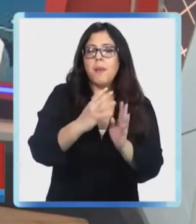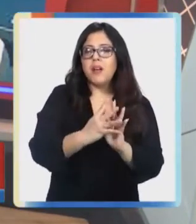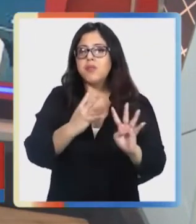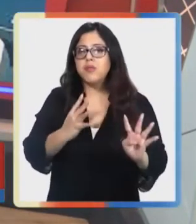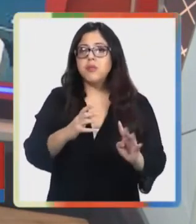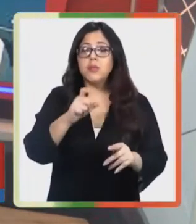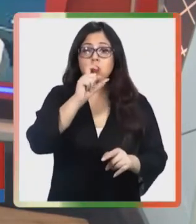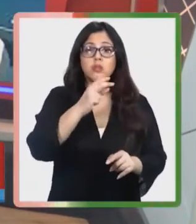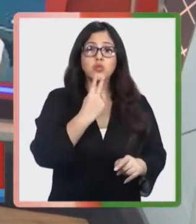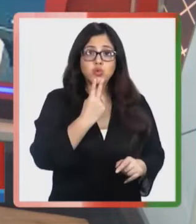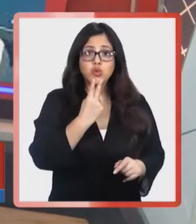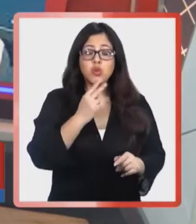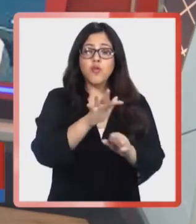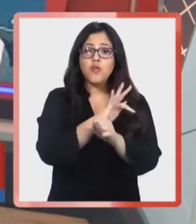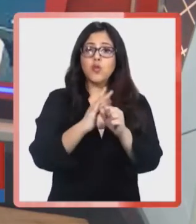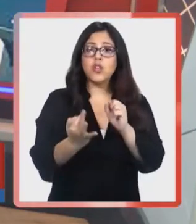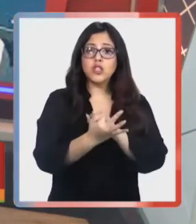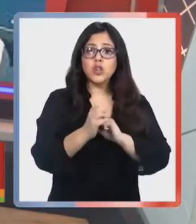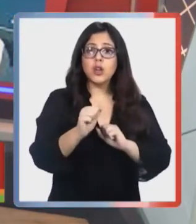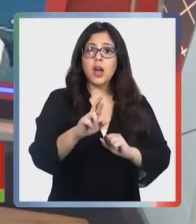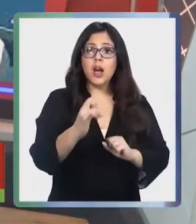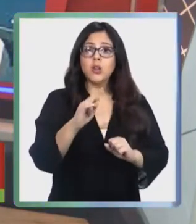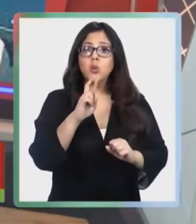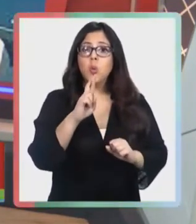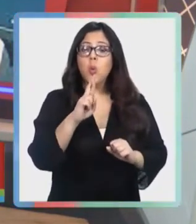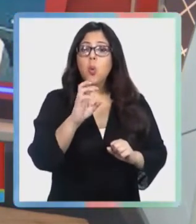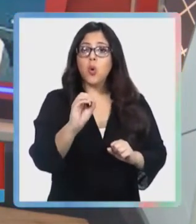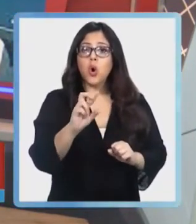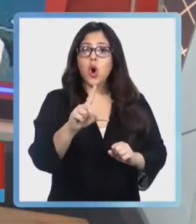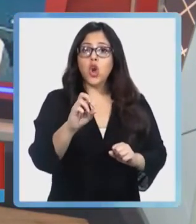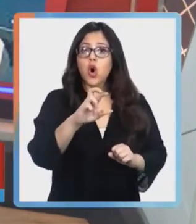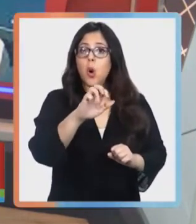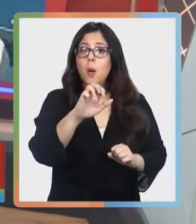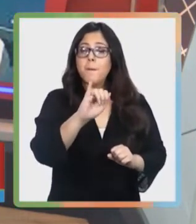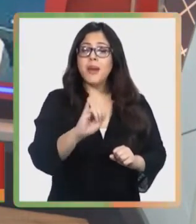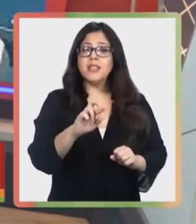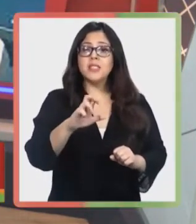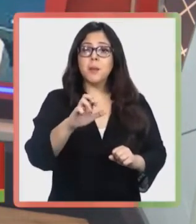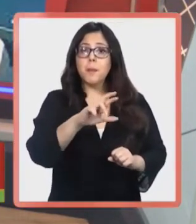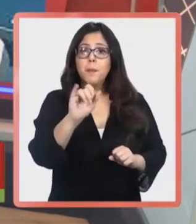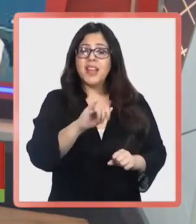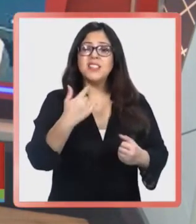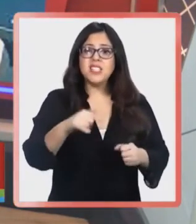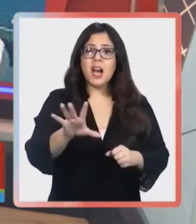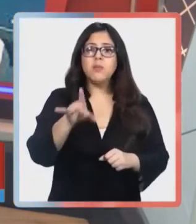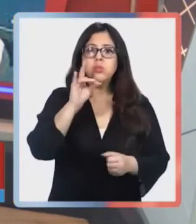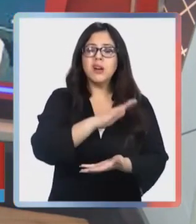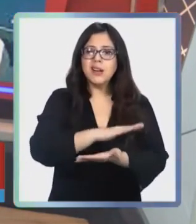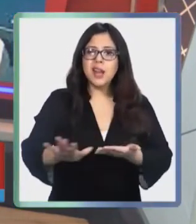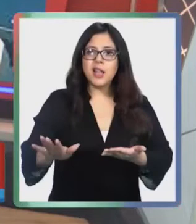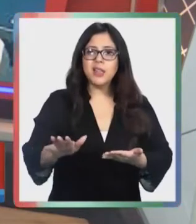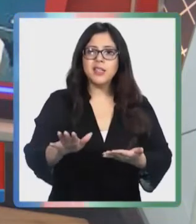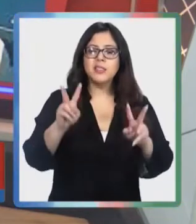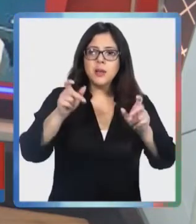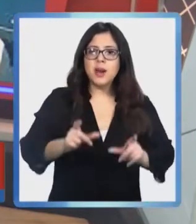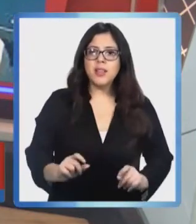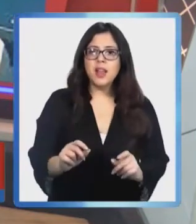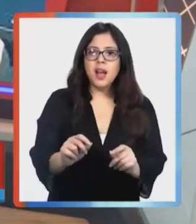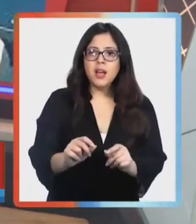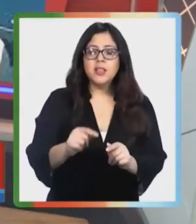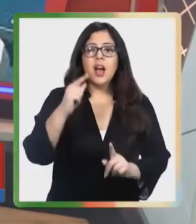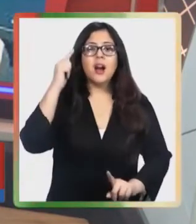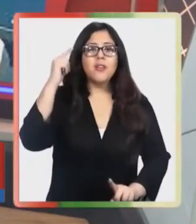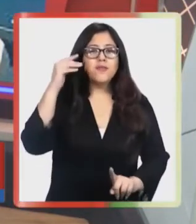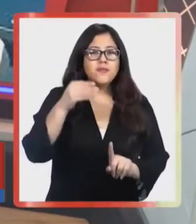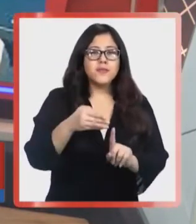espera en constitución la fundación arturo lópez pérez desarrolló un operativo gratuito de detección temprana de este cáncer